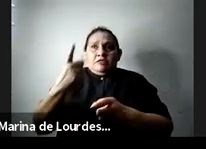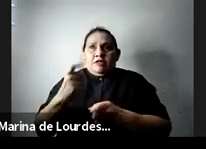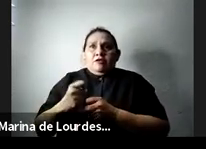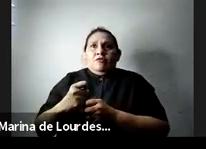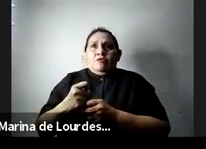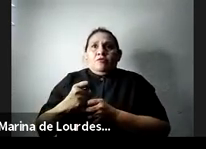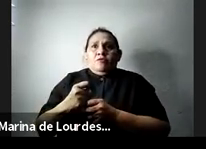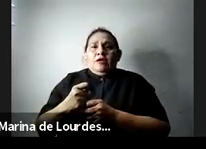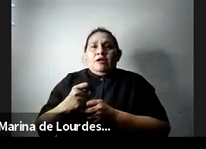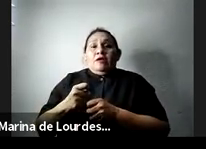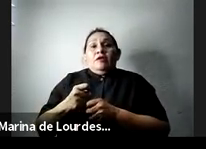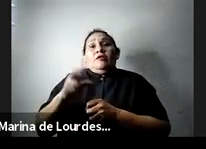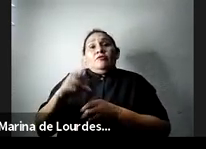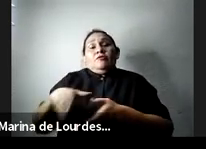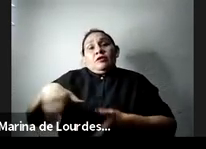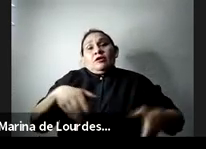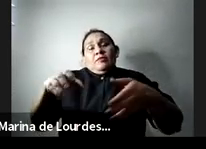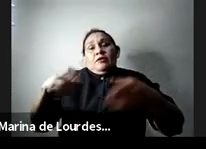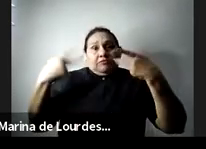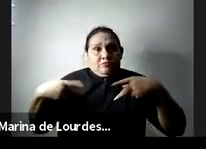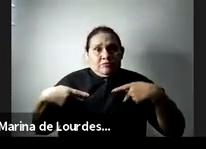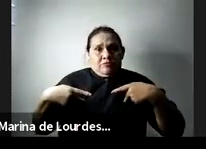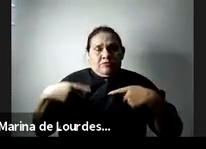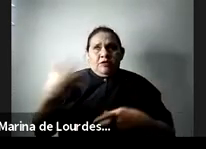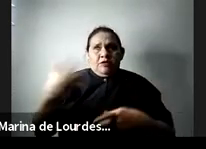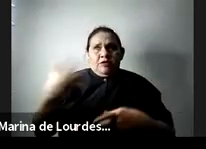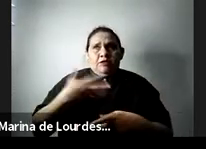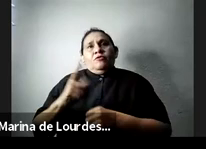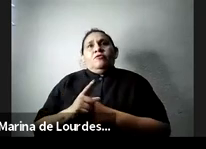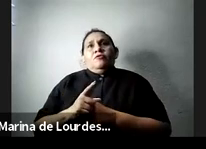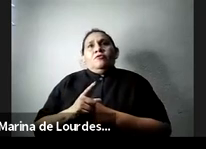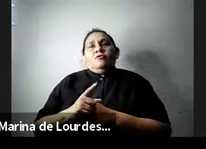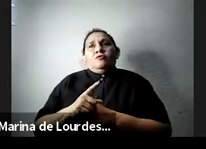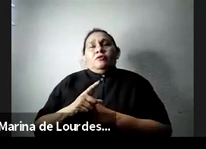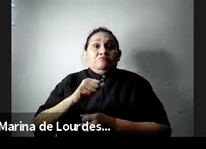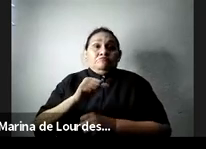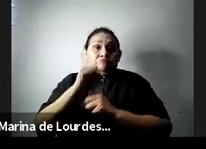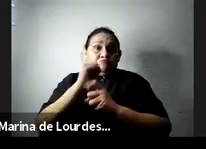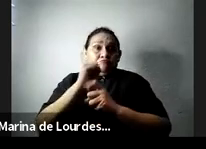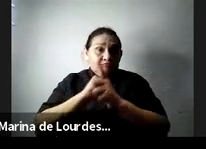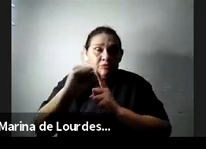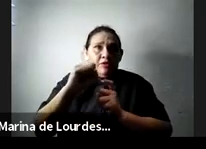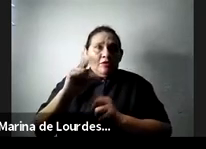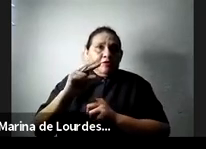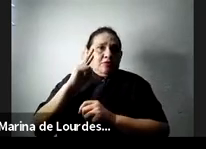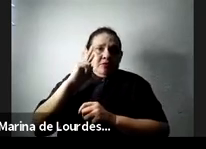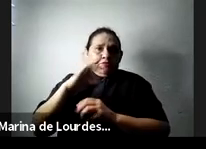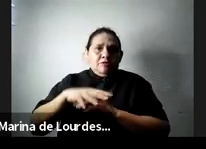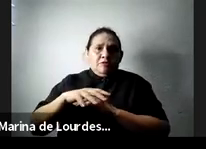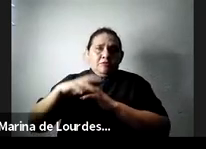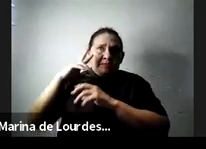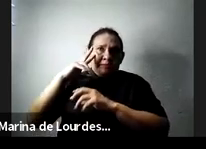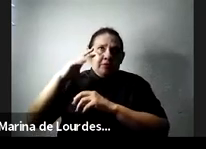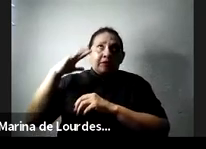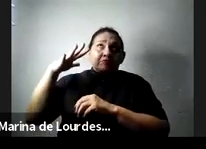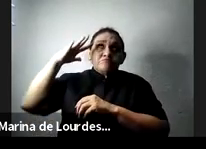peatonal. Entonces aquí tenemos una nueva intervención en Mérida, ¿no? Vista desde arriba, en donde podemos